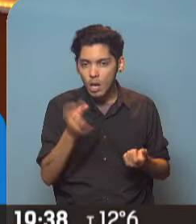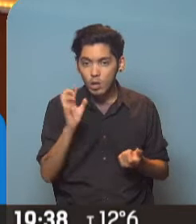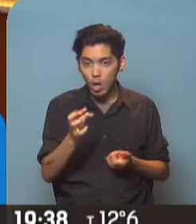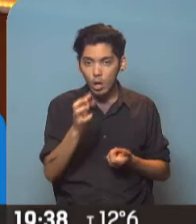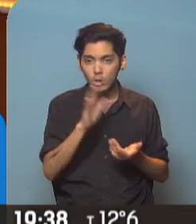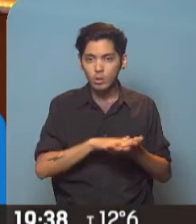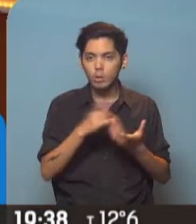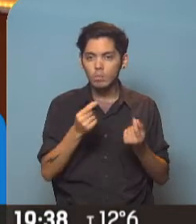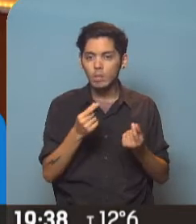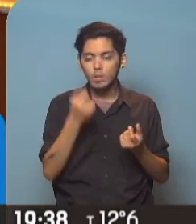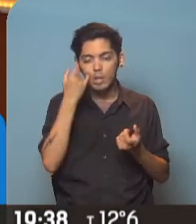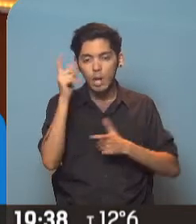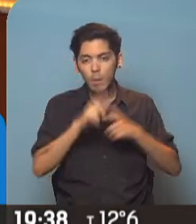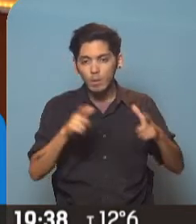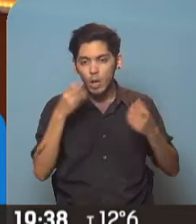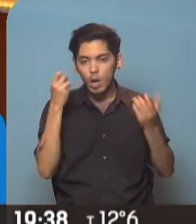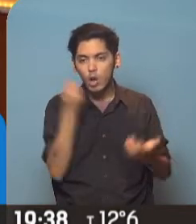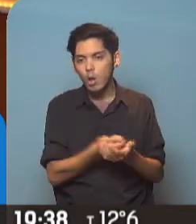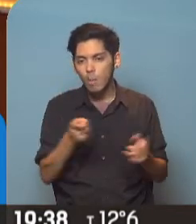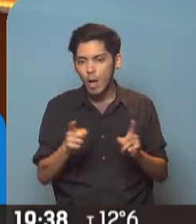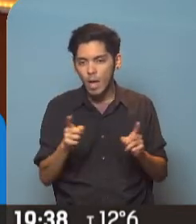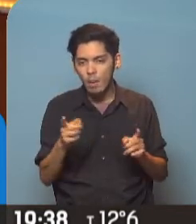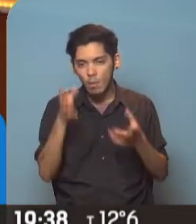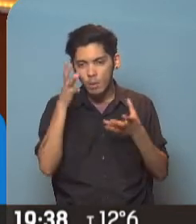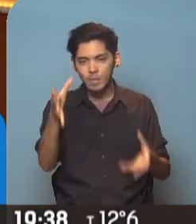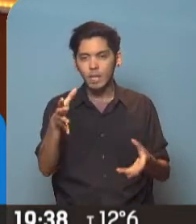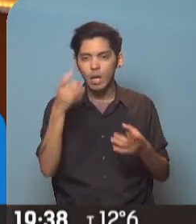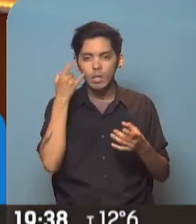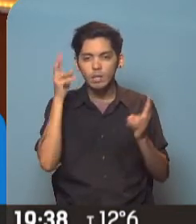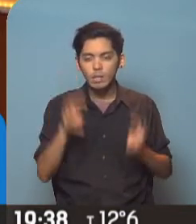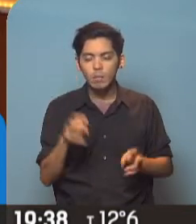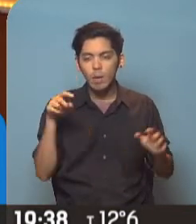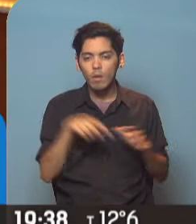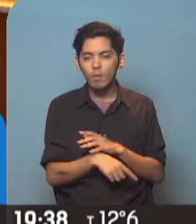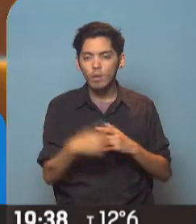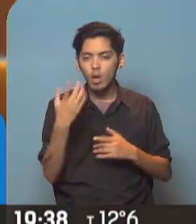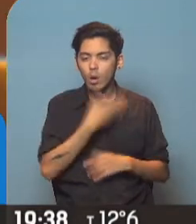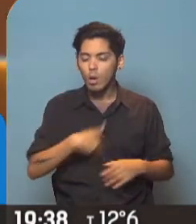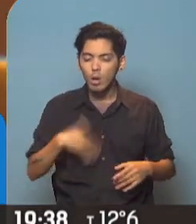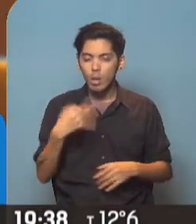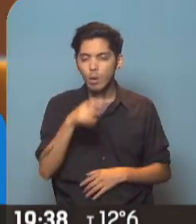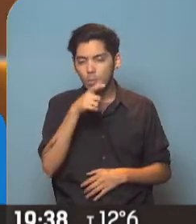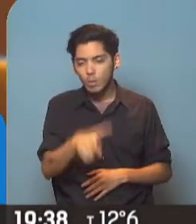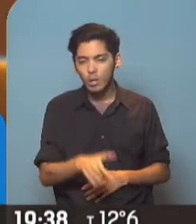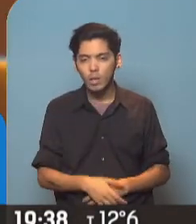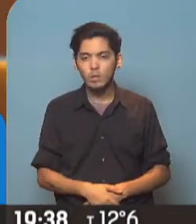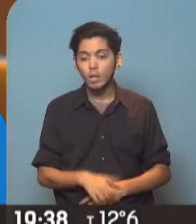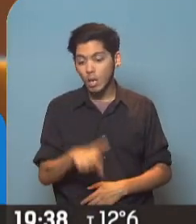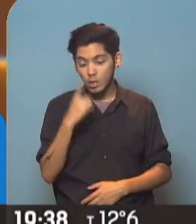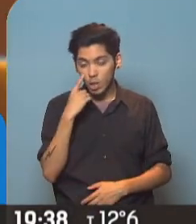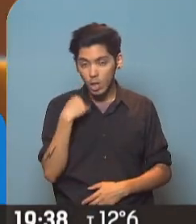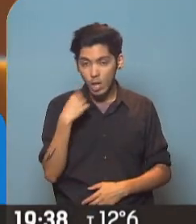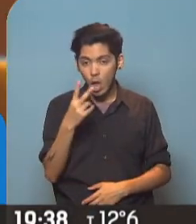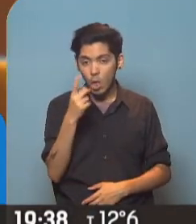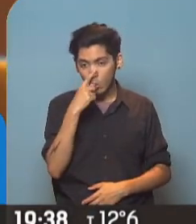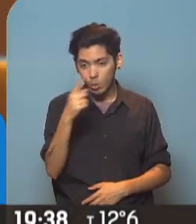del precio y que los consumidores no paguemos y creo que este es el tema de fondo que el gobierno debe contestar en estos días otra vez en estos últimos dos